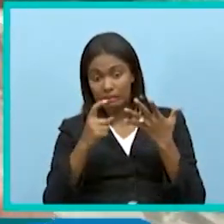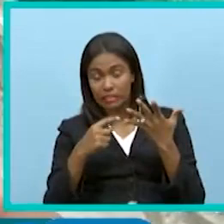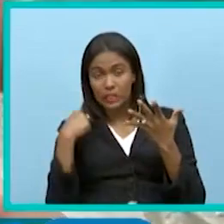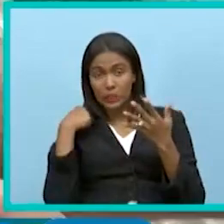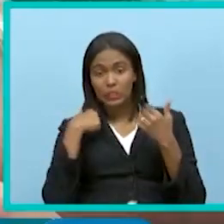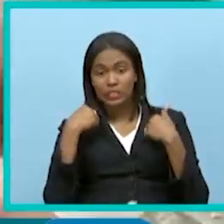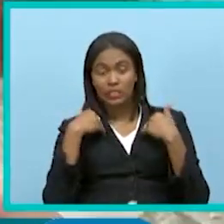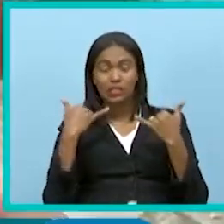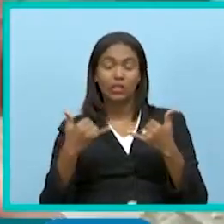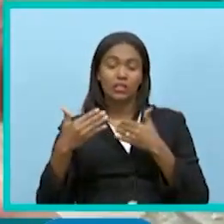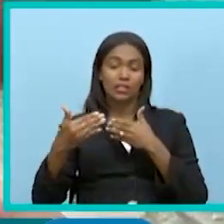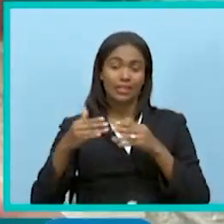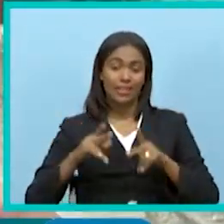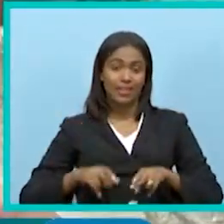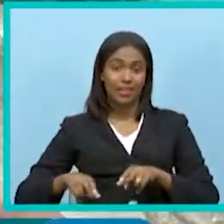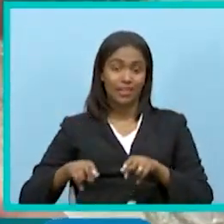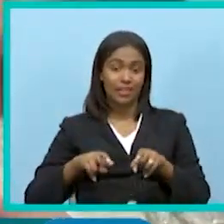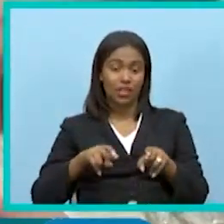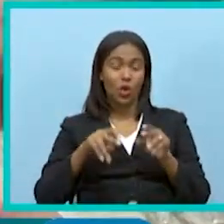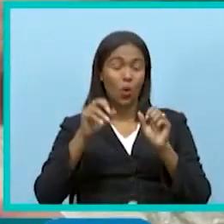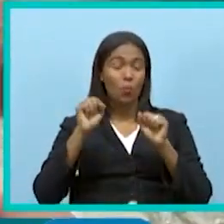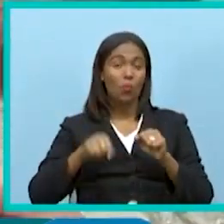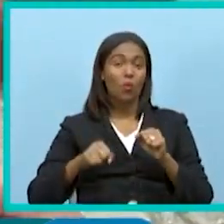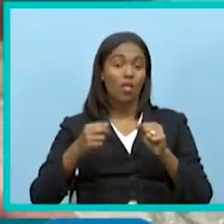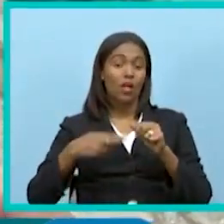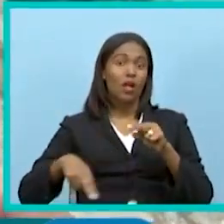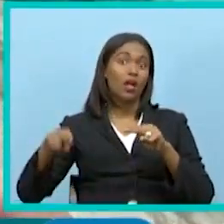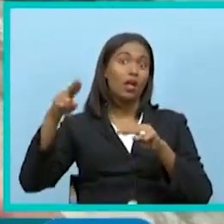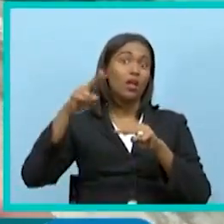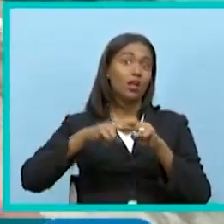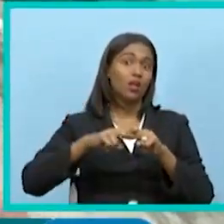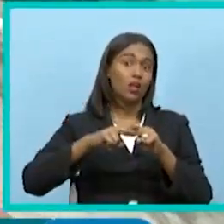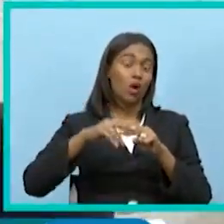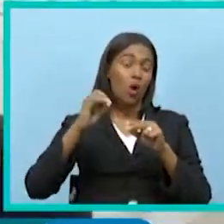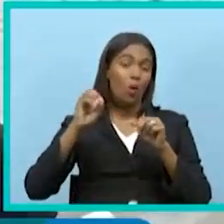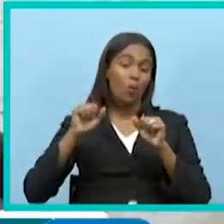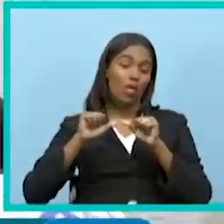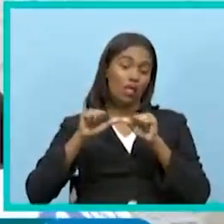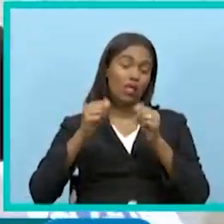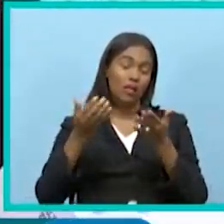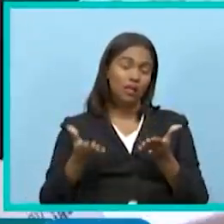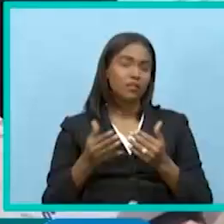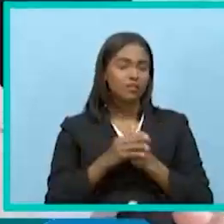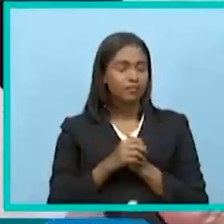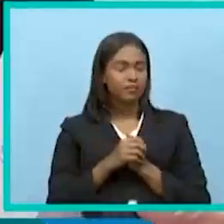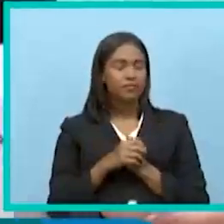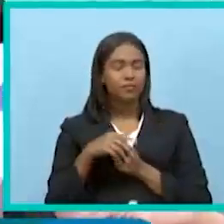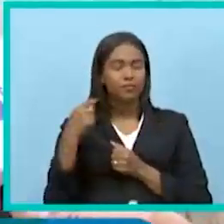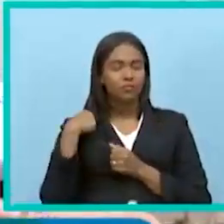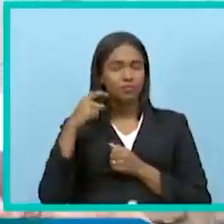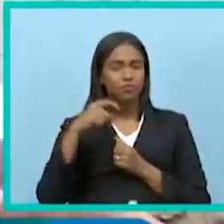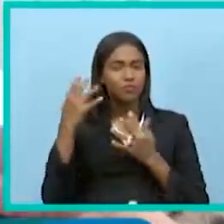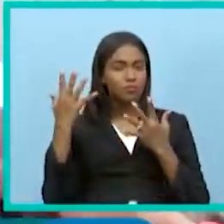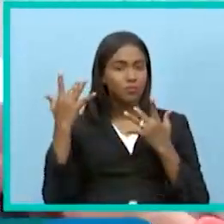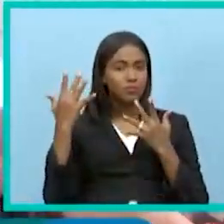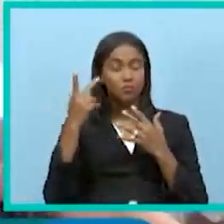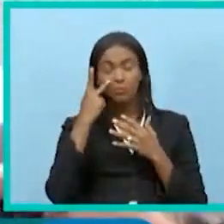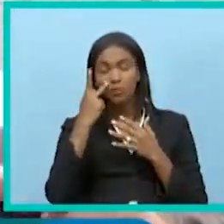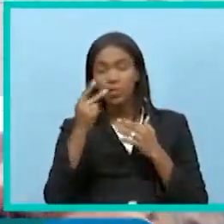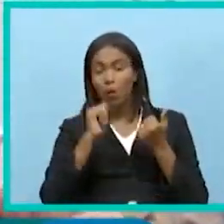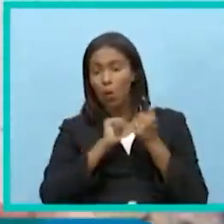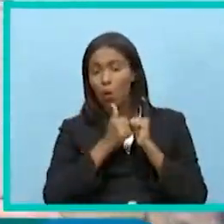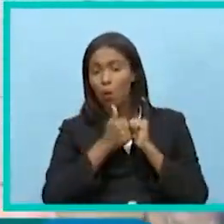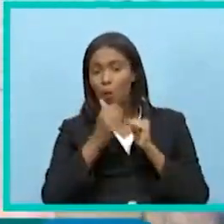nosotros tenemos en la orilla del río, que pueda subir o pueda mantenerse así. Tenemos que esperar a ver cómo viene